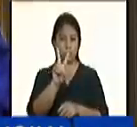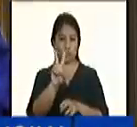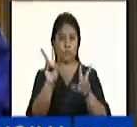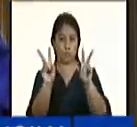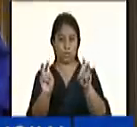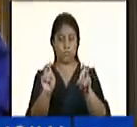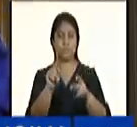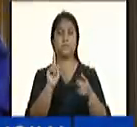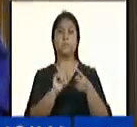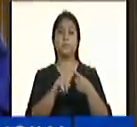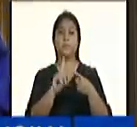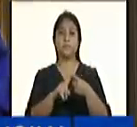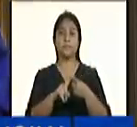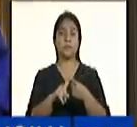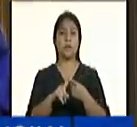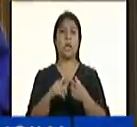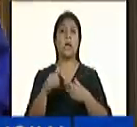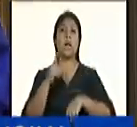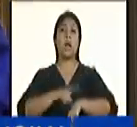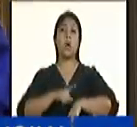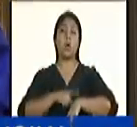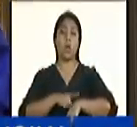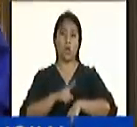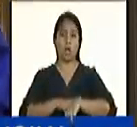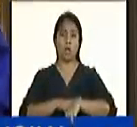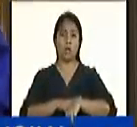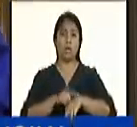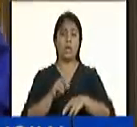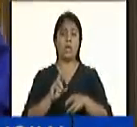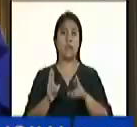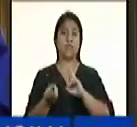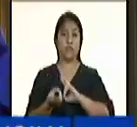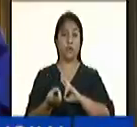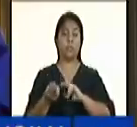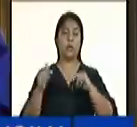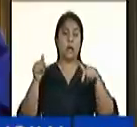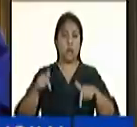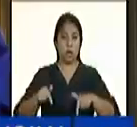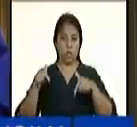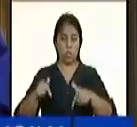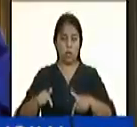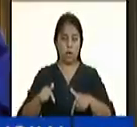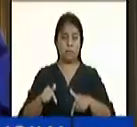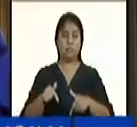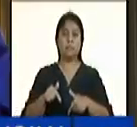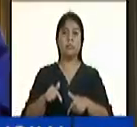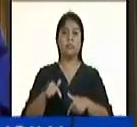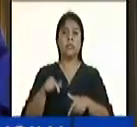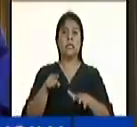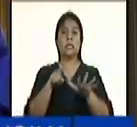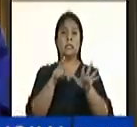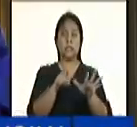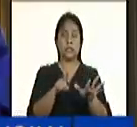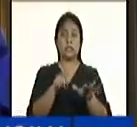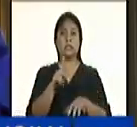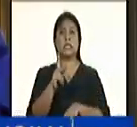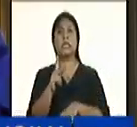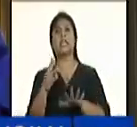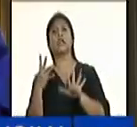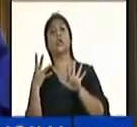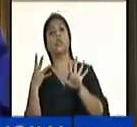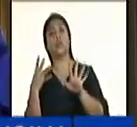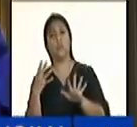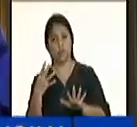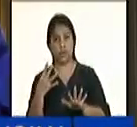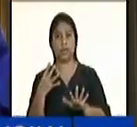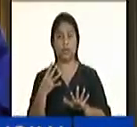Primero, la restricción de horario. Se reforma la disposición presidencial 6ª y 9ª del 12 de